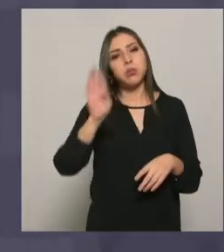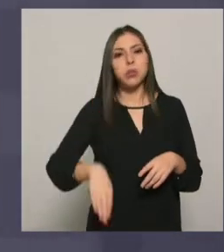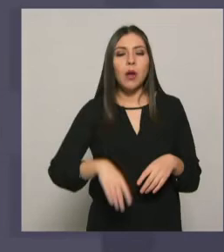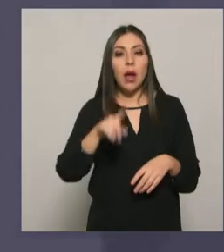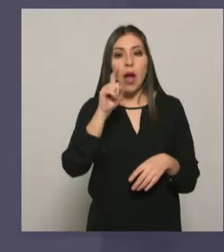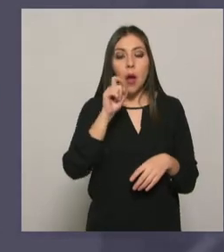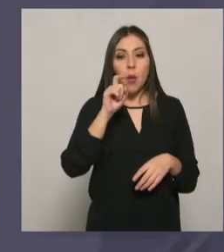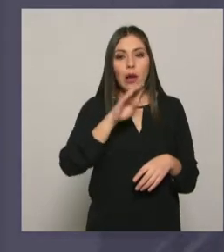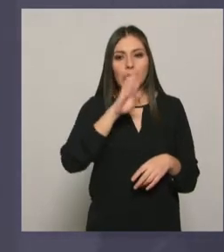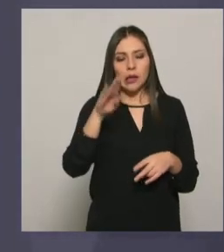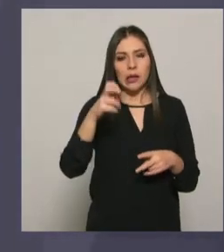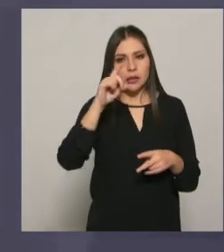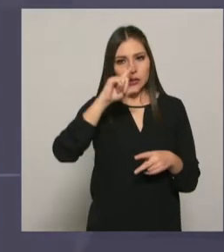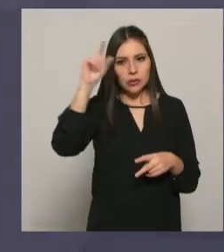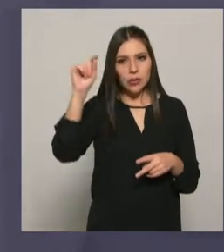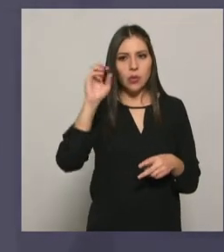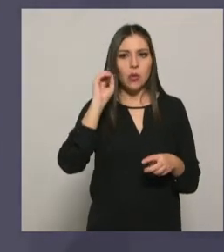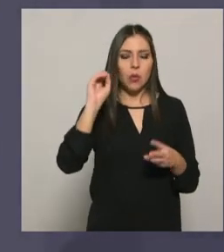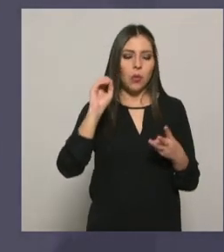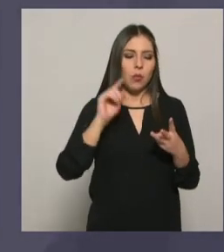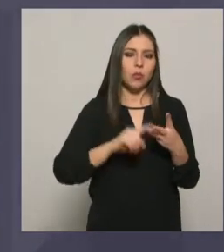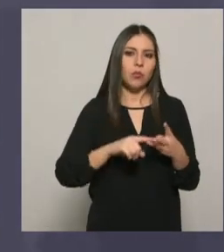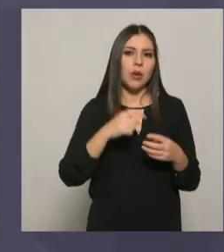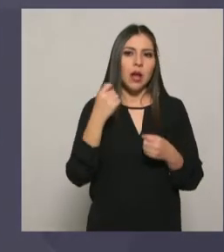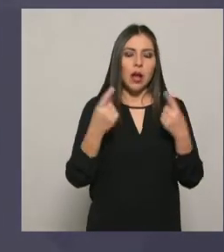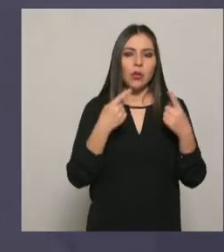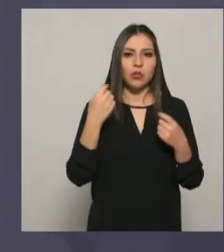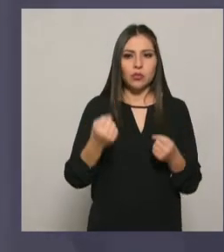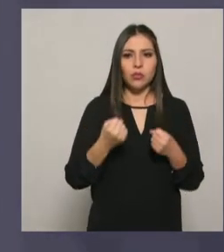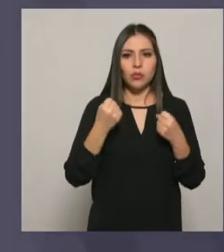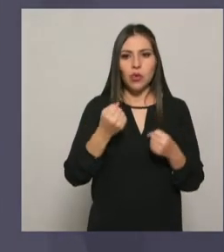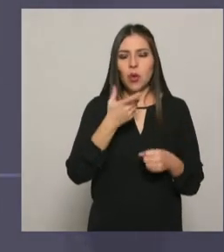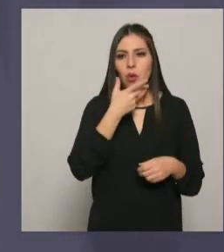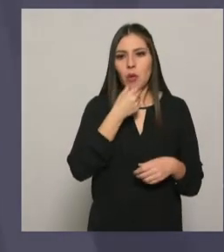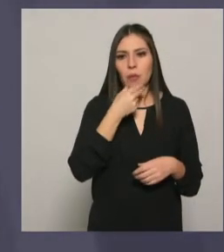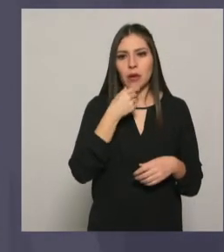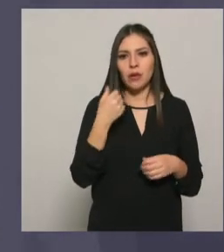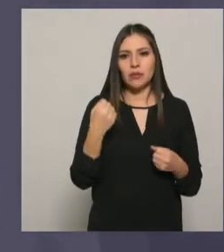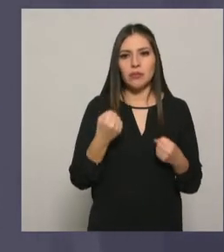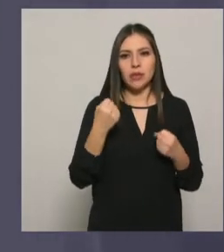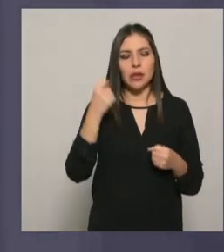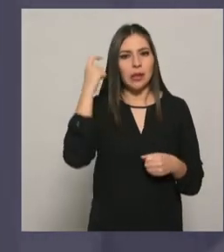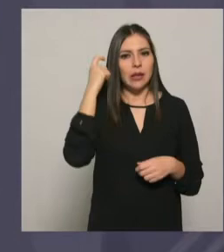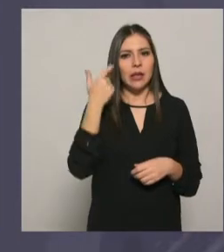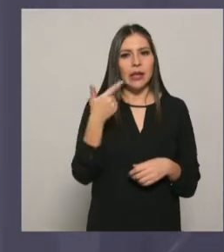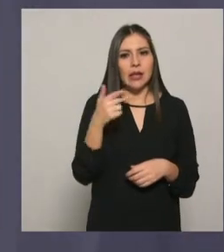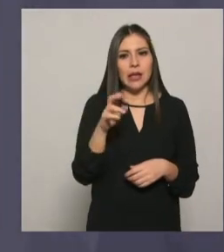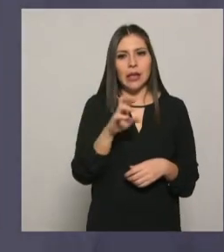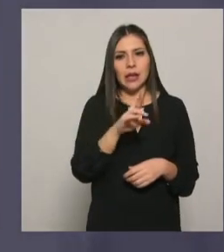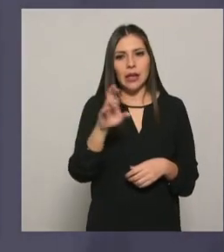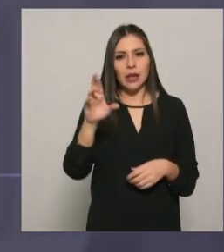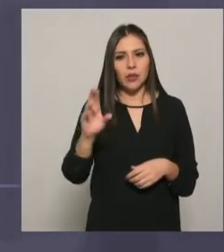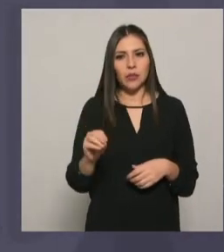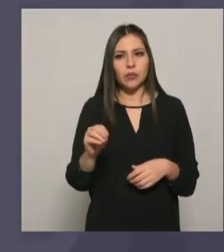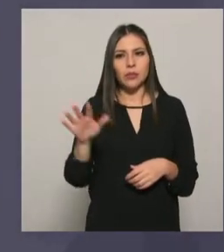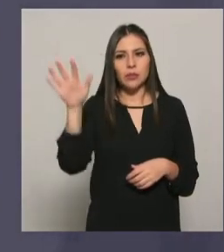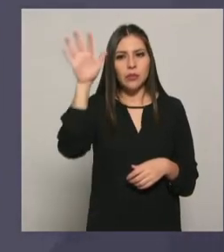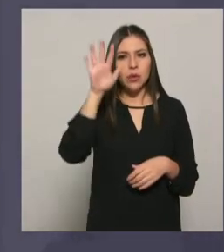También podían ir algunos guerreros. Y luego tenemos, ¿cómo era el Tlalocan? Como un